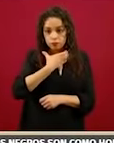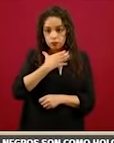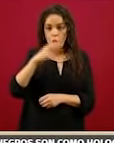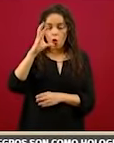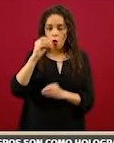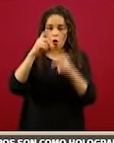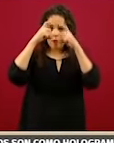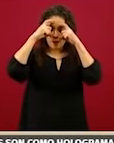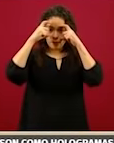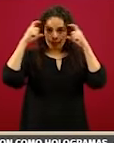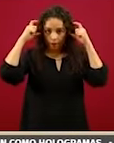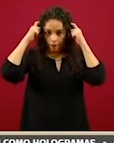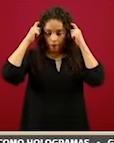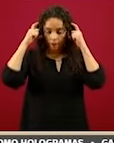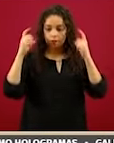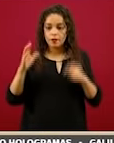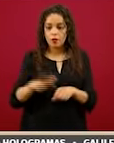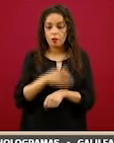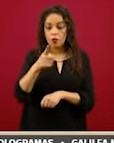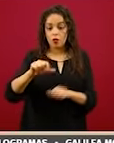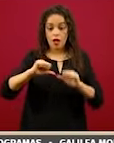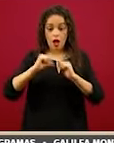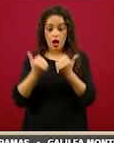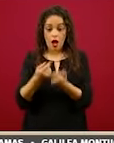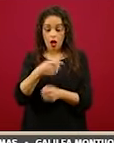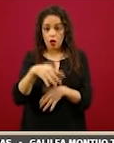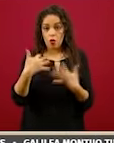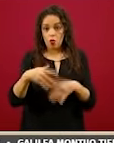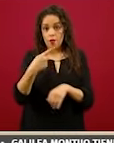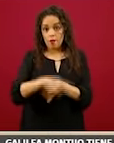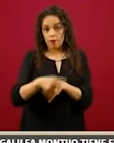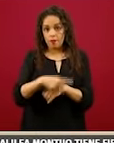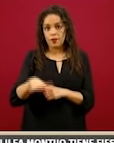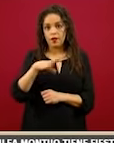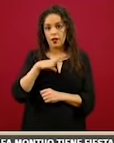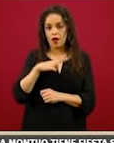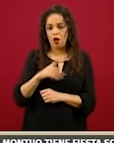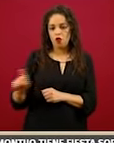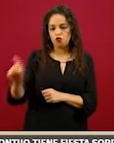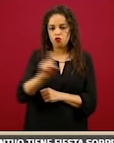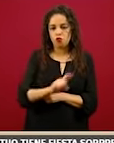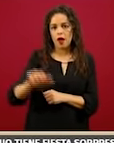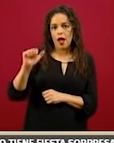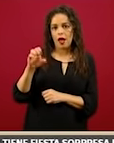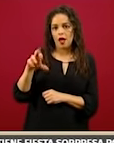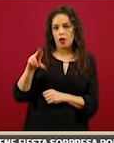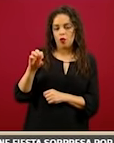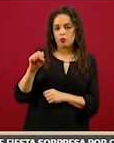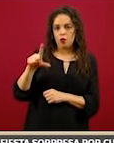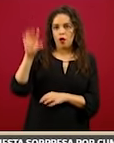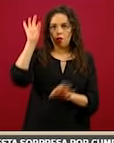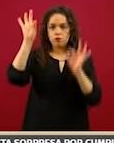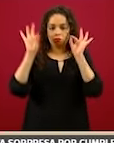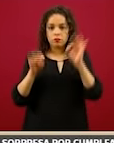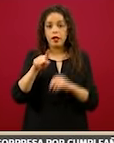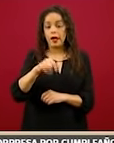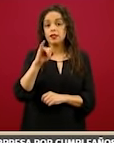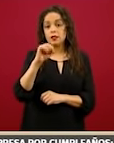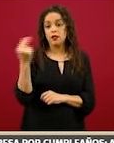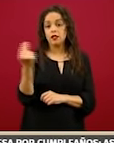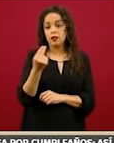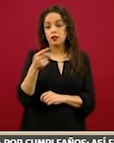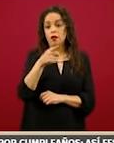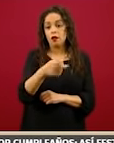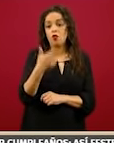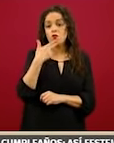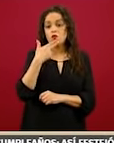gogles, como están en una área crítica donde se generan aerosoles, aquí sí está recomendado el uso de respiradores